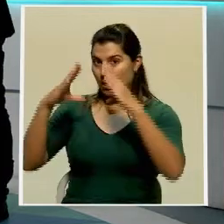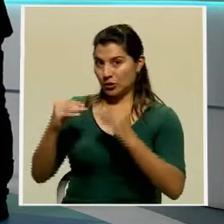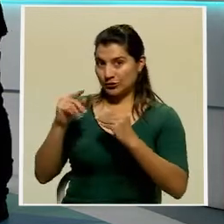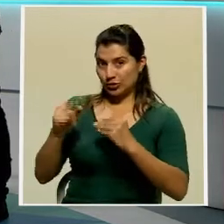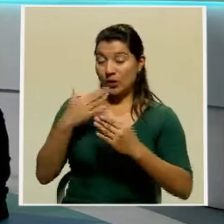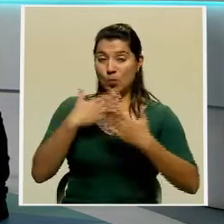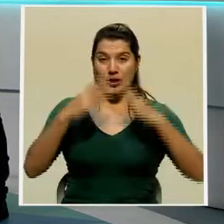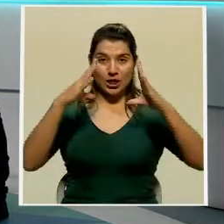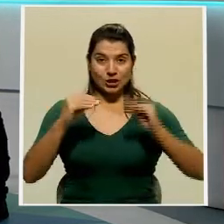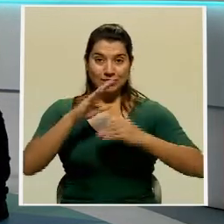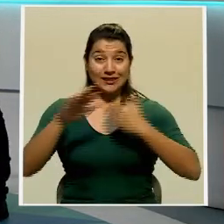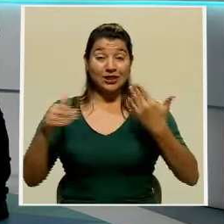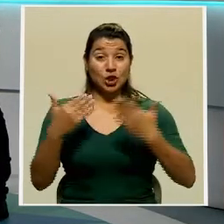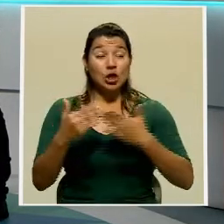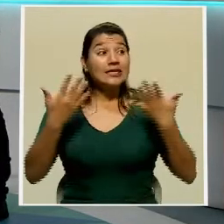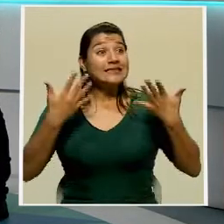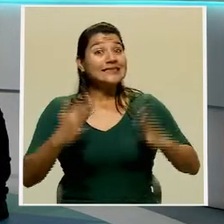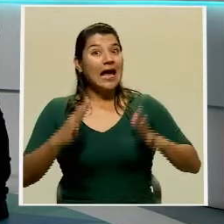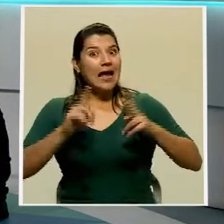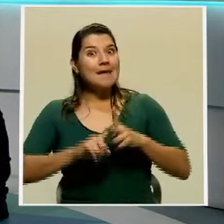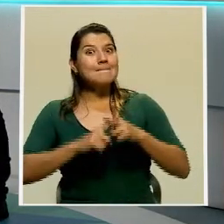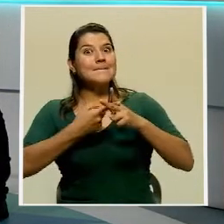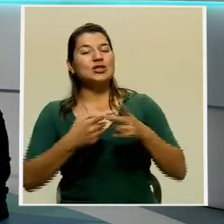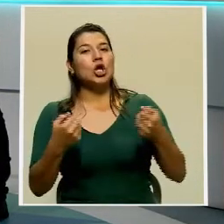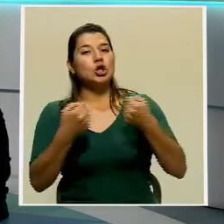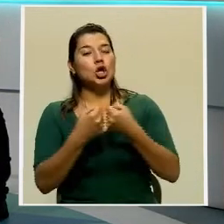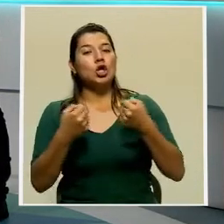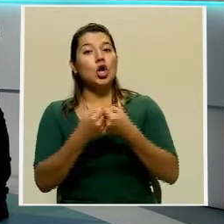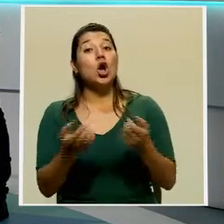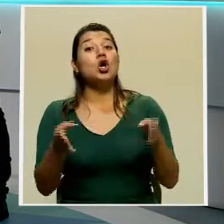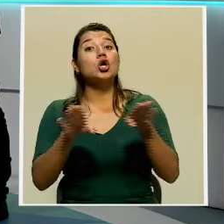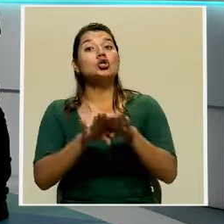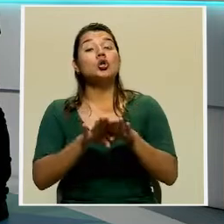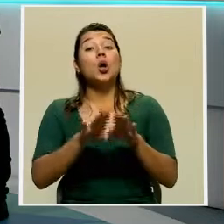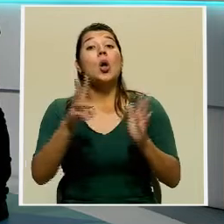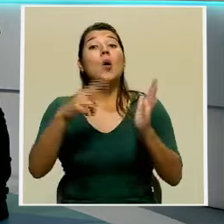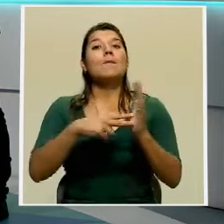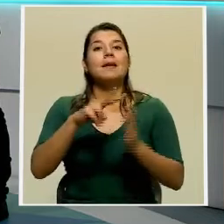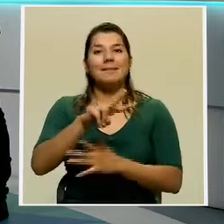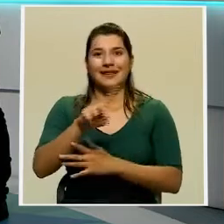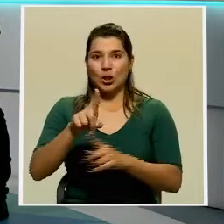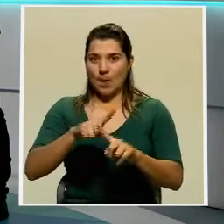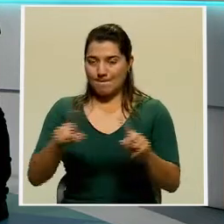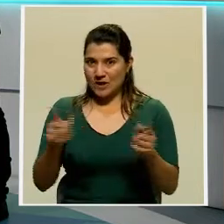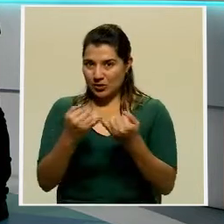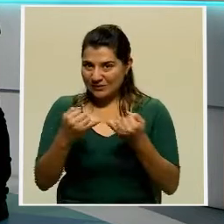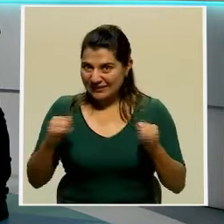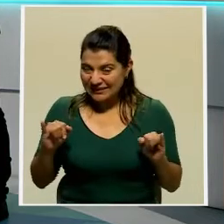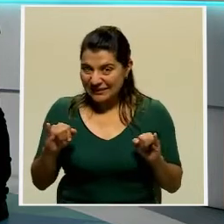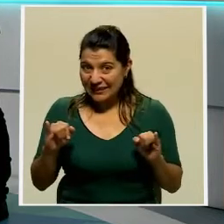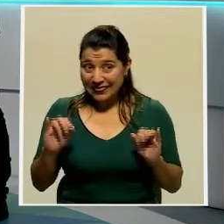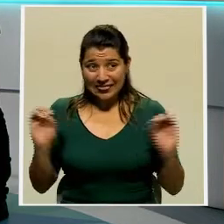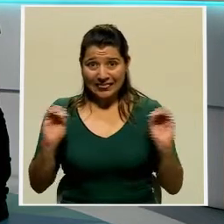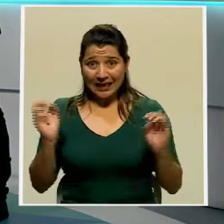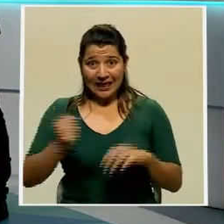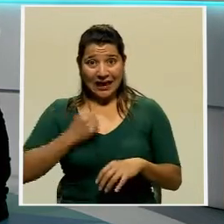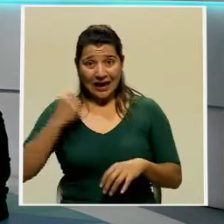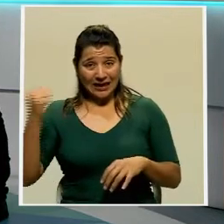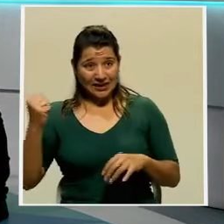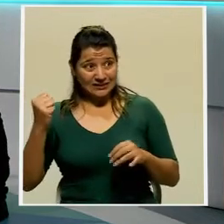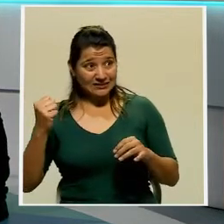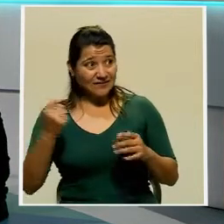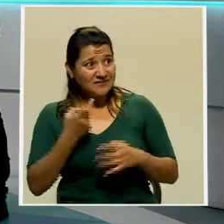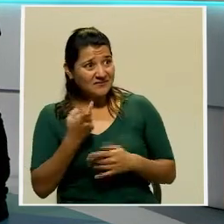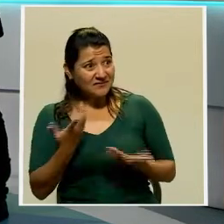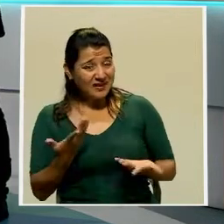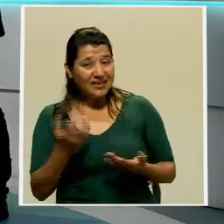audiencia. Finalmente arrancó el Clausura 2021, pero sin ganadores. Estamos